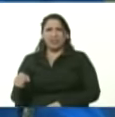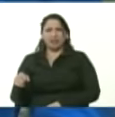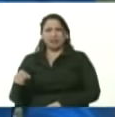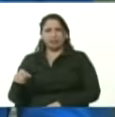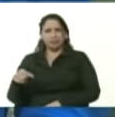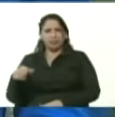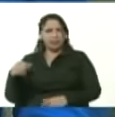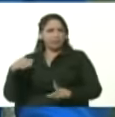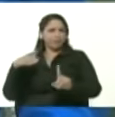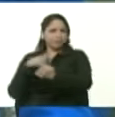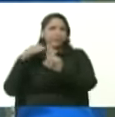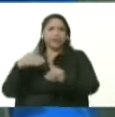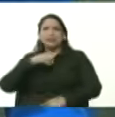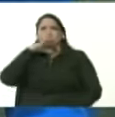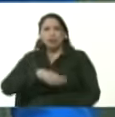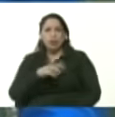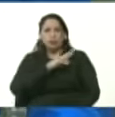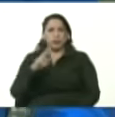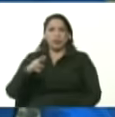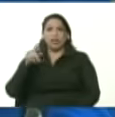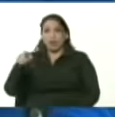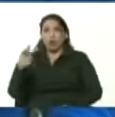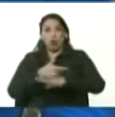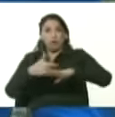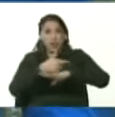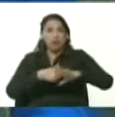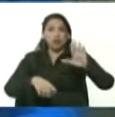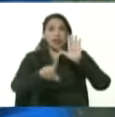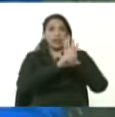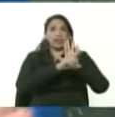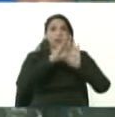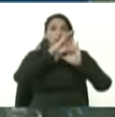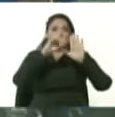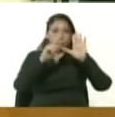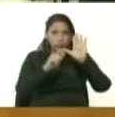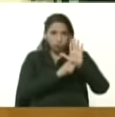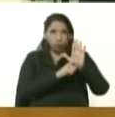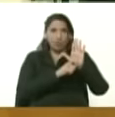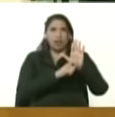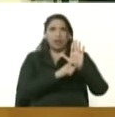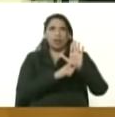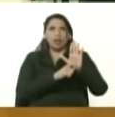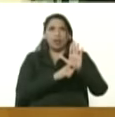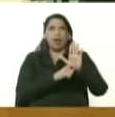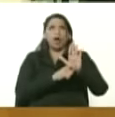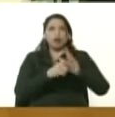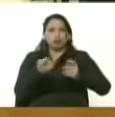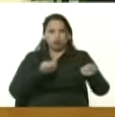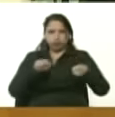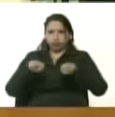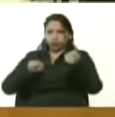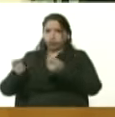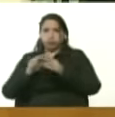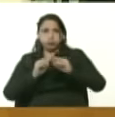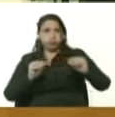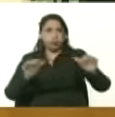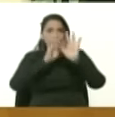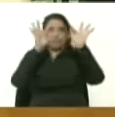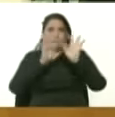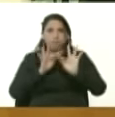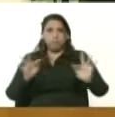historia republicana. Y el gobierno legítimo y constitucional, con efectivo control territorial y de los